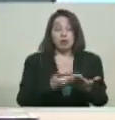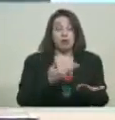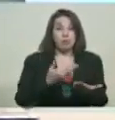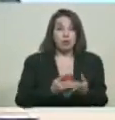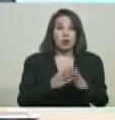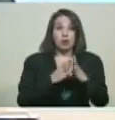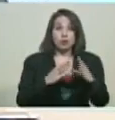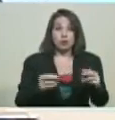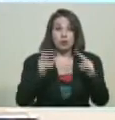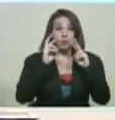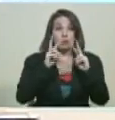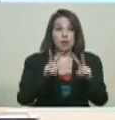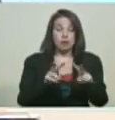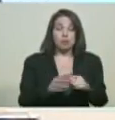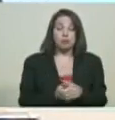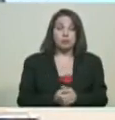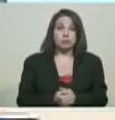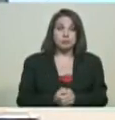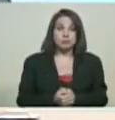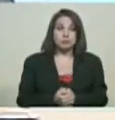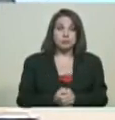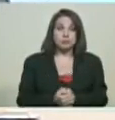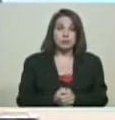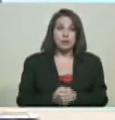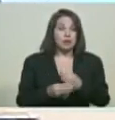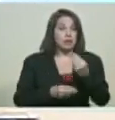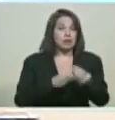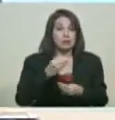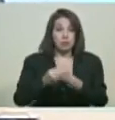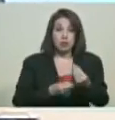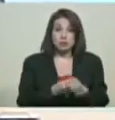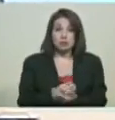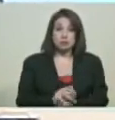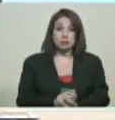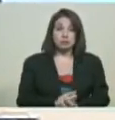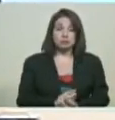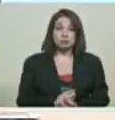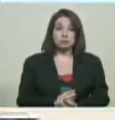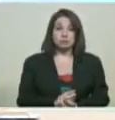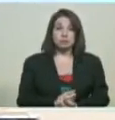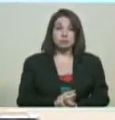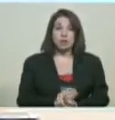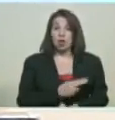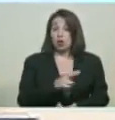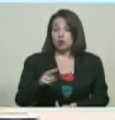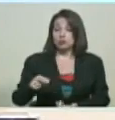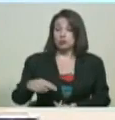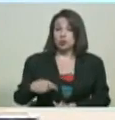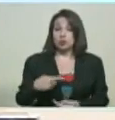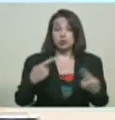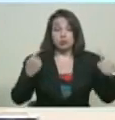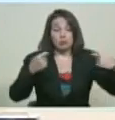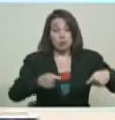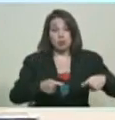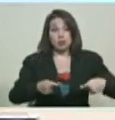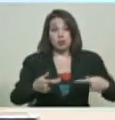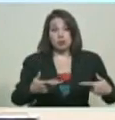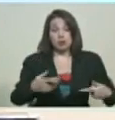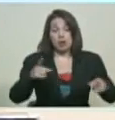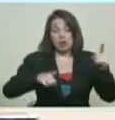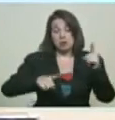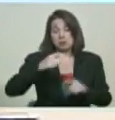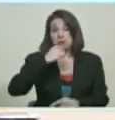la magnitud de la operación de pacificación que estamos involucrados estamos apostando algunos dicen